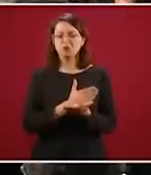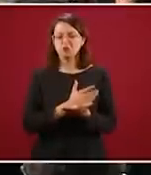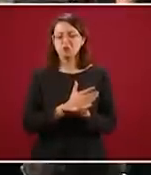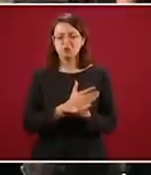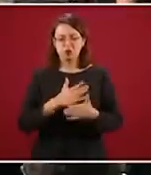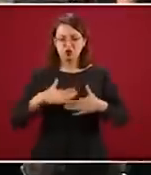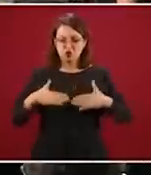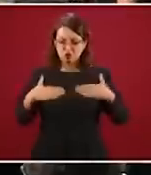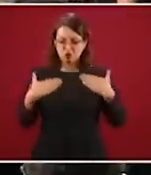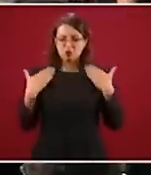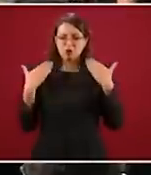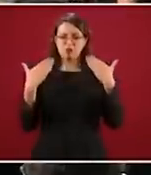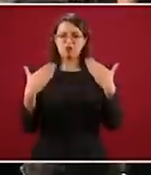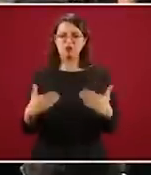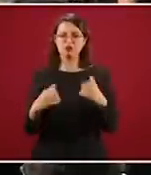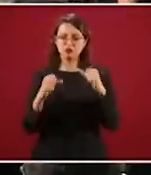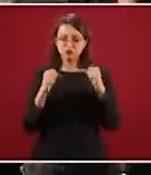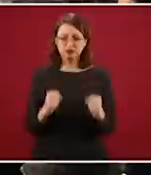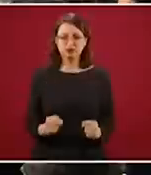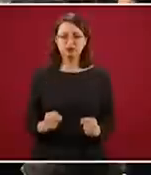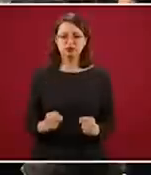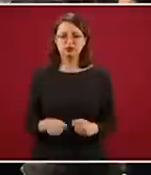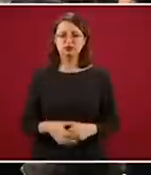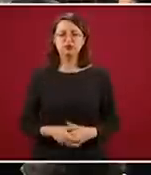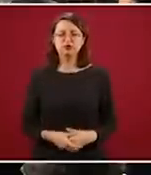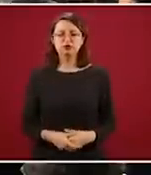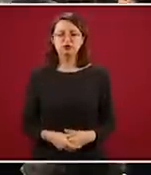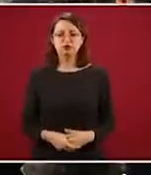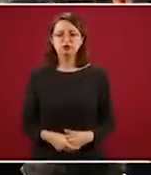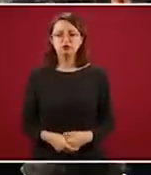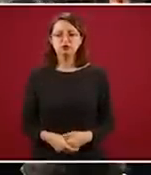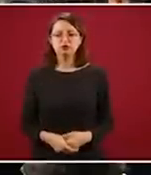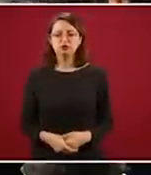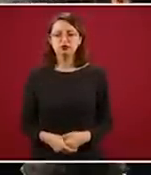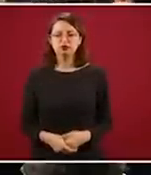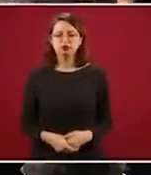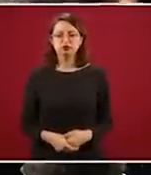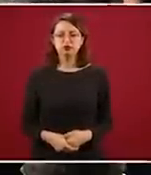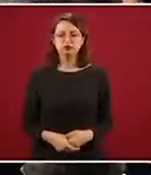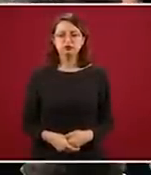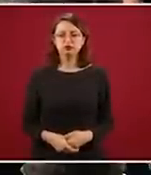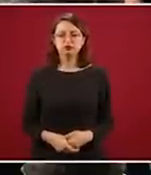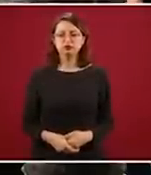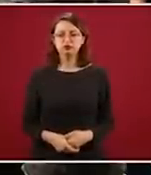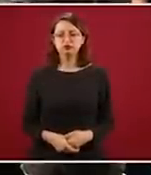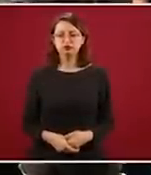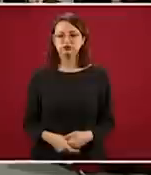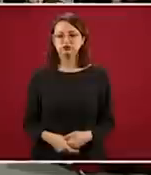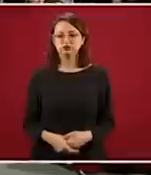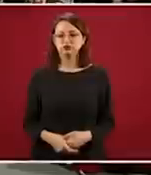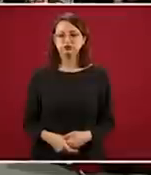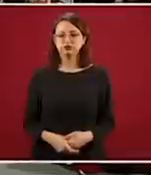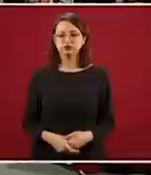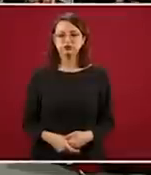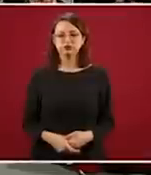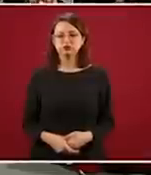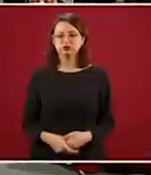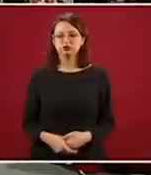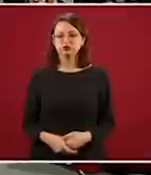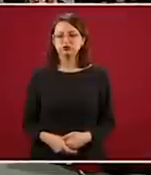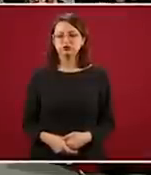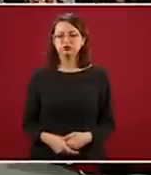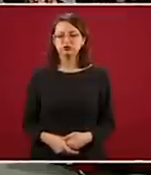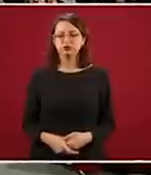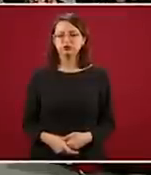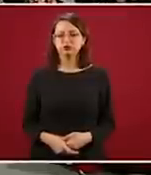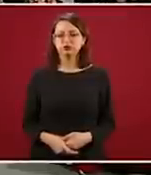considerablemente el número de homicidios. A ver, seguimos